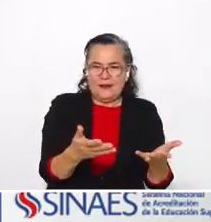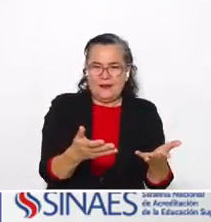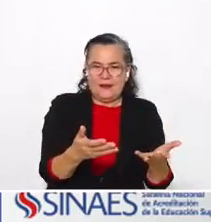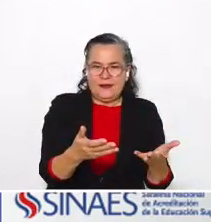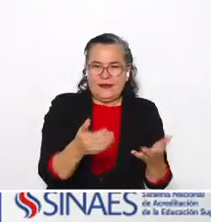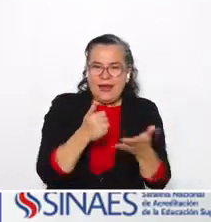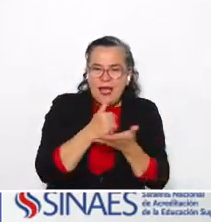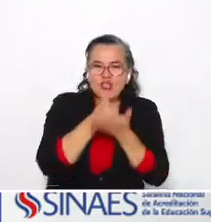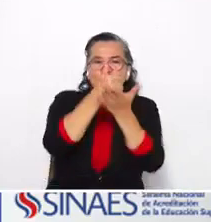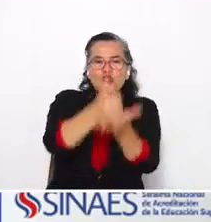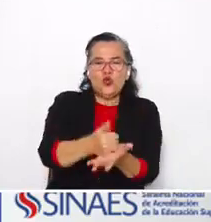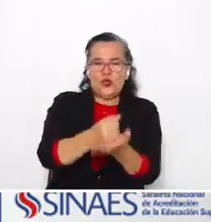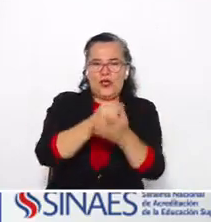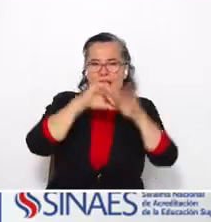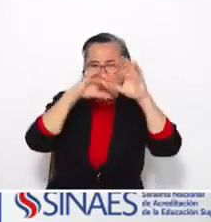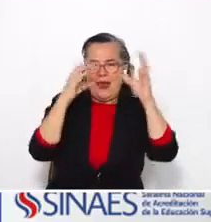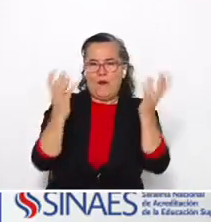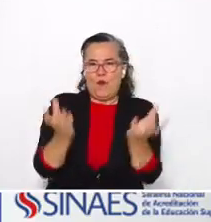que ayuden al mundo.